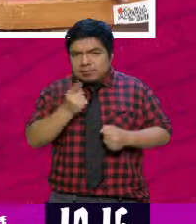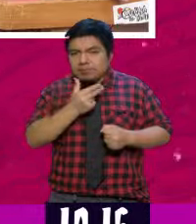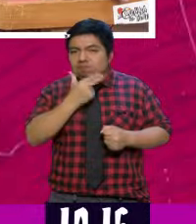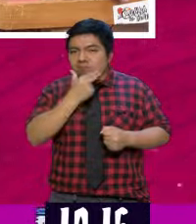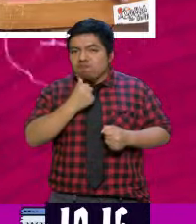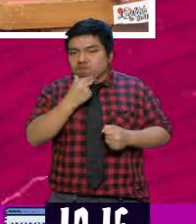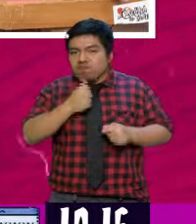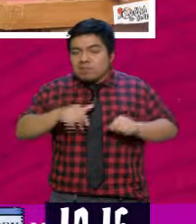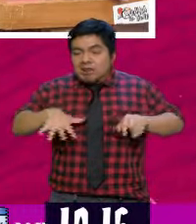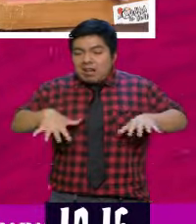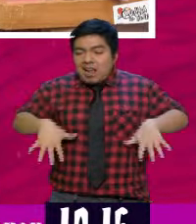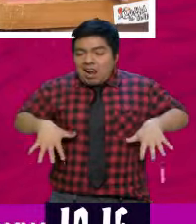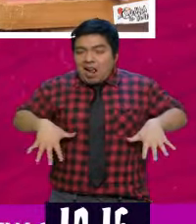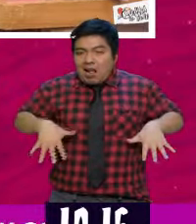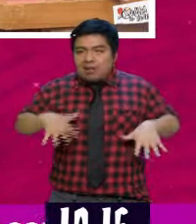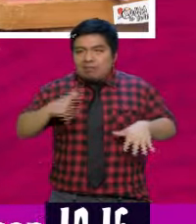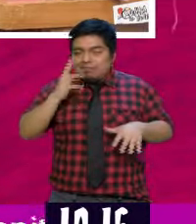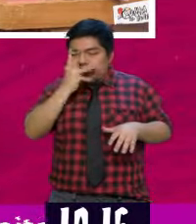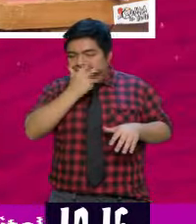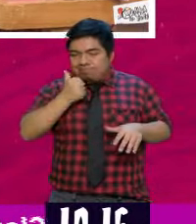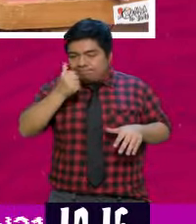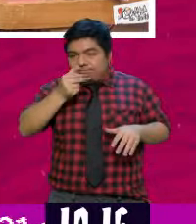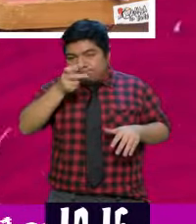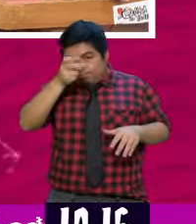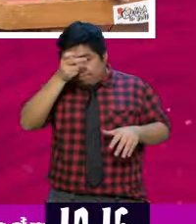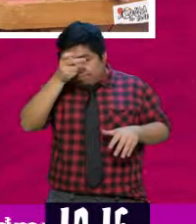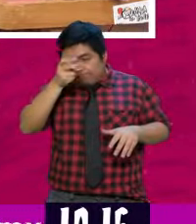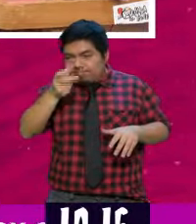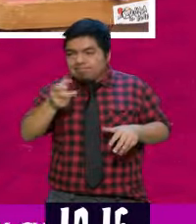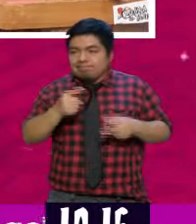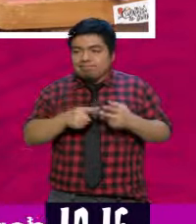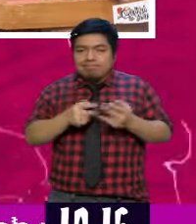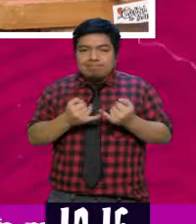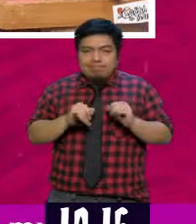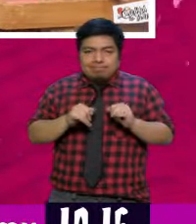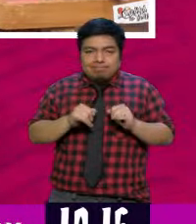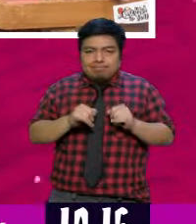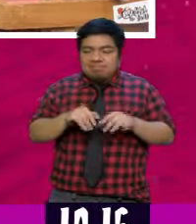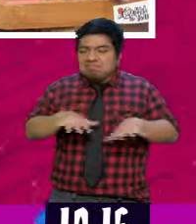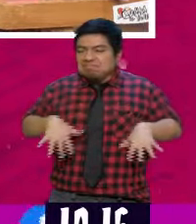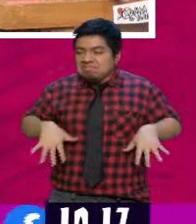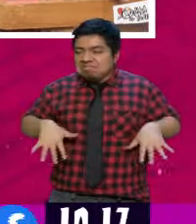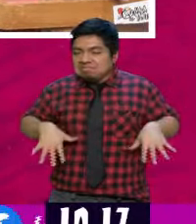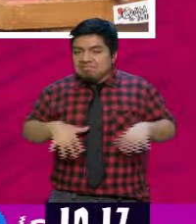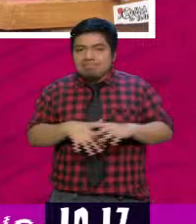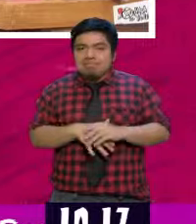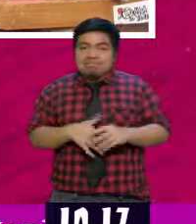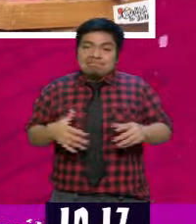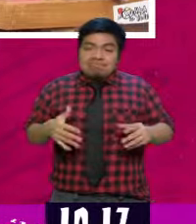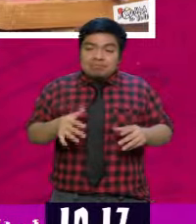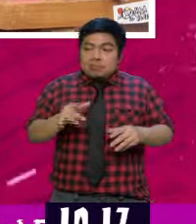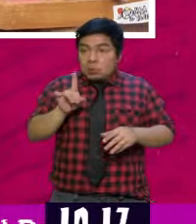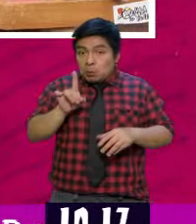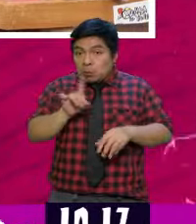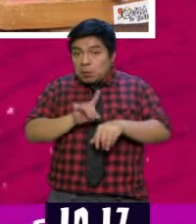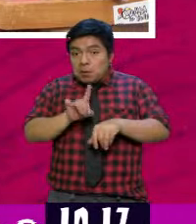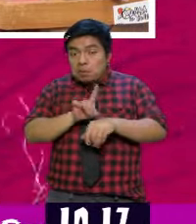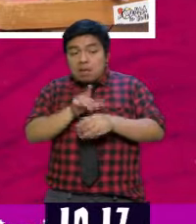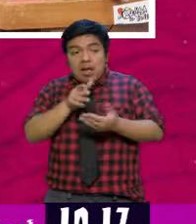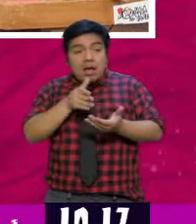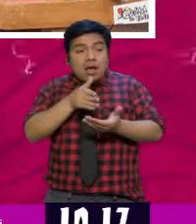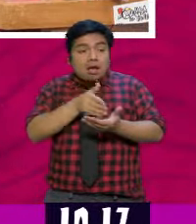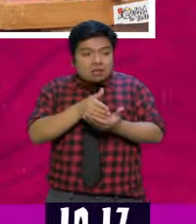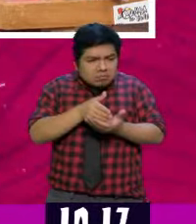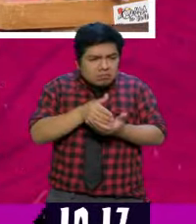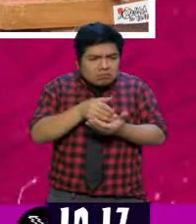con las mujeres simpáticas, inteligentes, sí, independientes. Sí, sí. Pero entonces un día... la vamos a visitar y resulta que había tenido